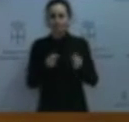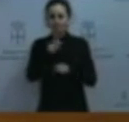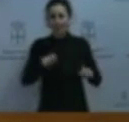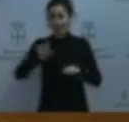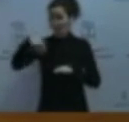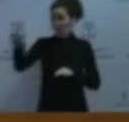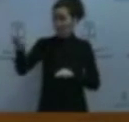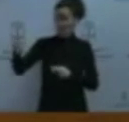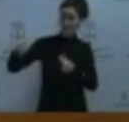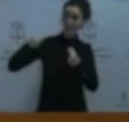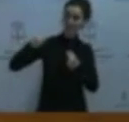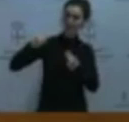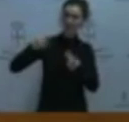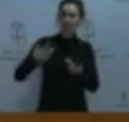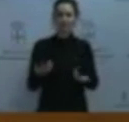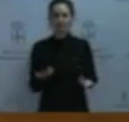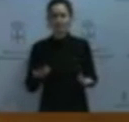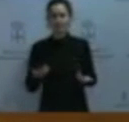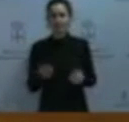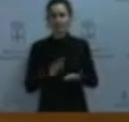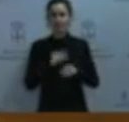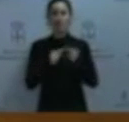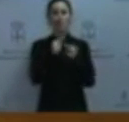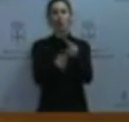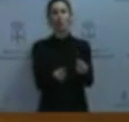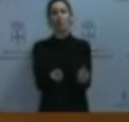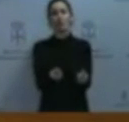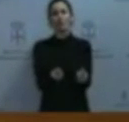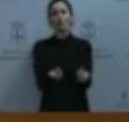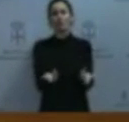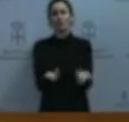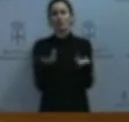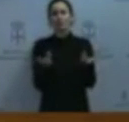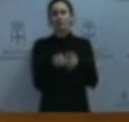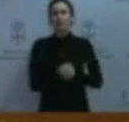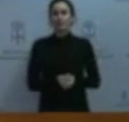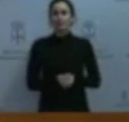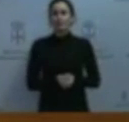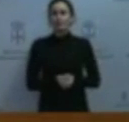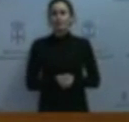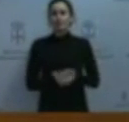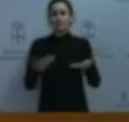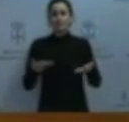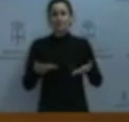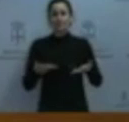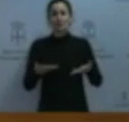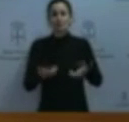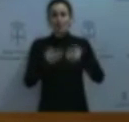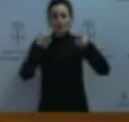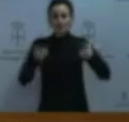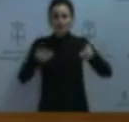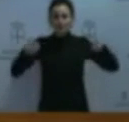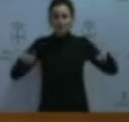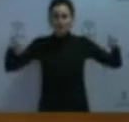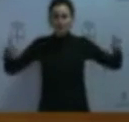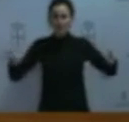fuera para que poco a poco pueda ir ampliándose la